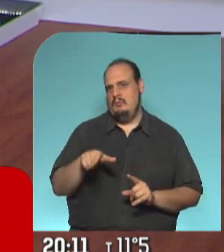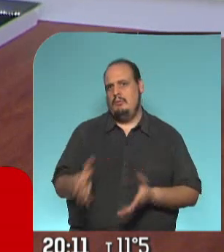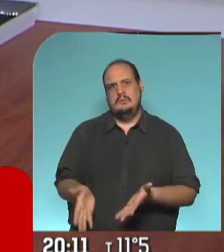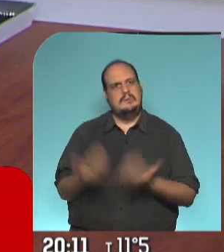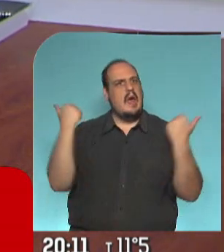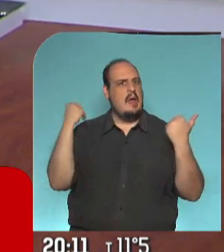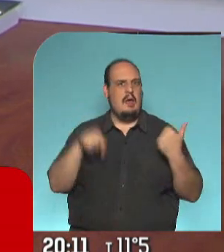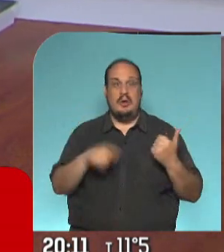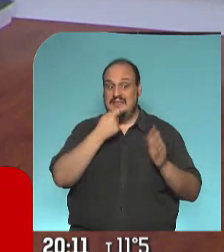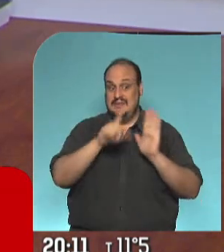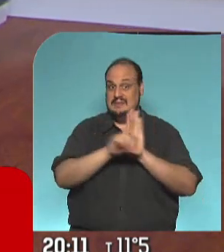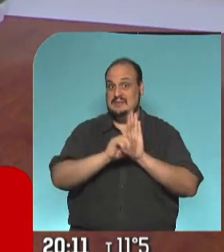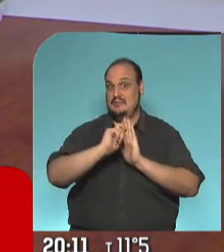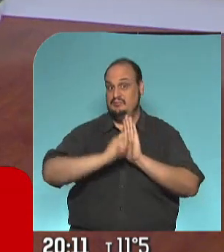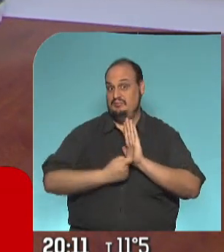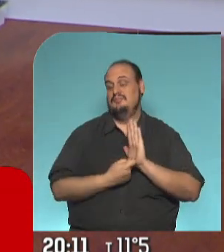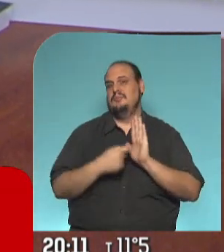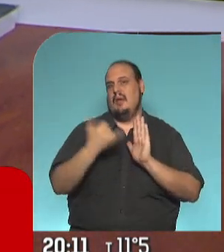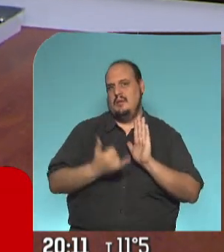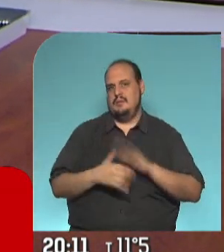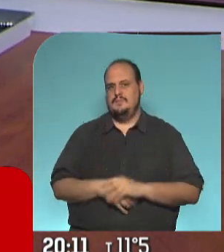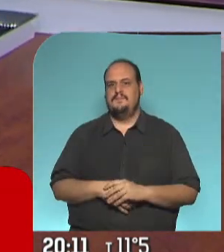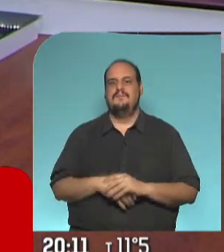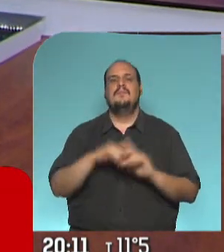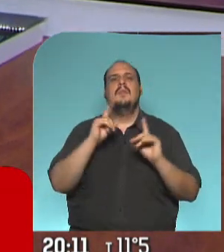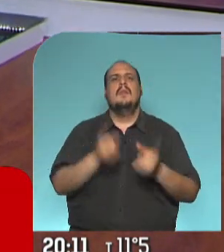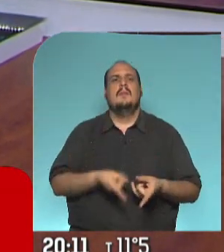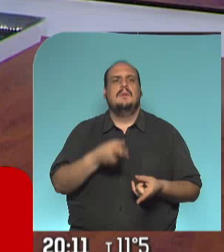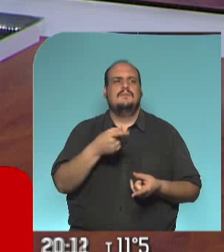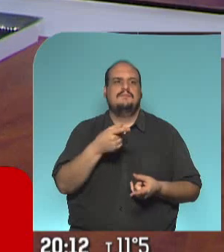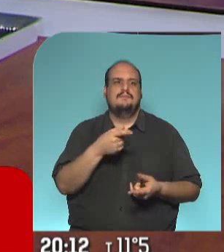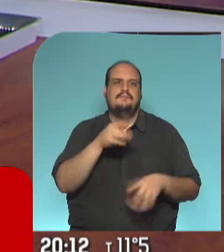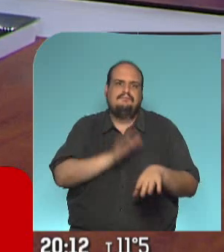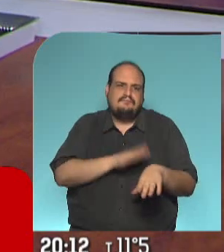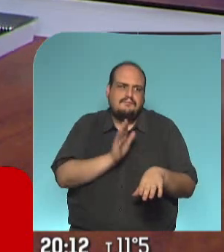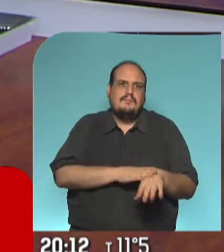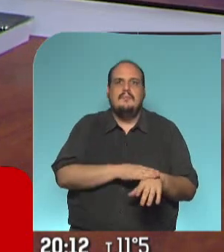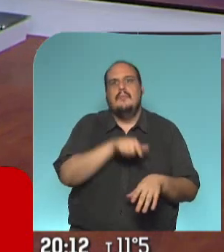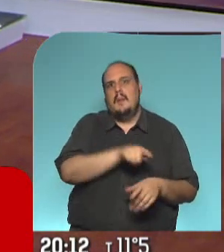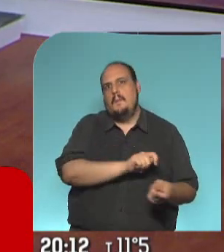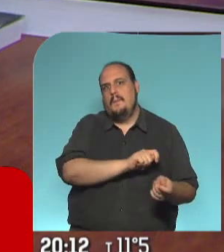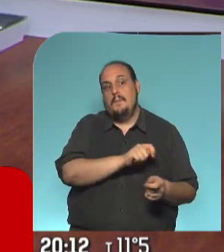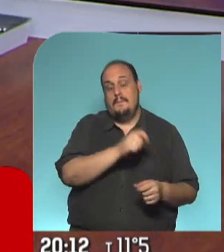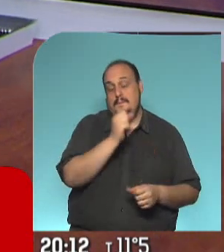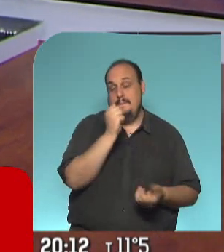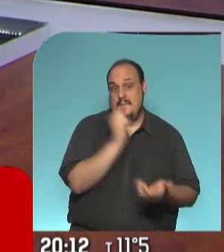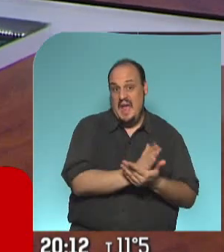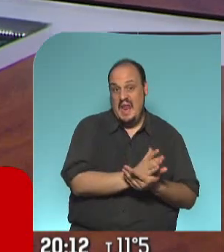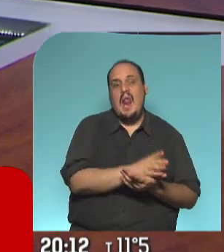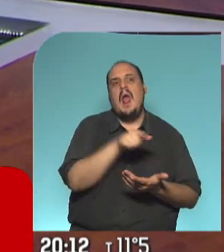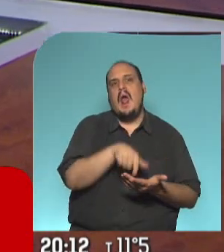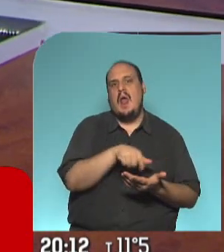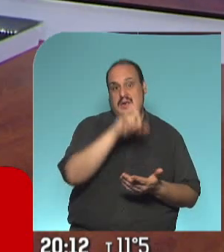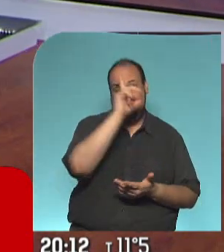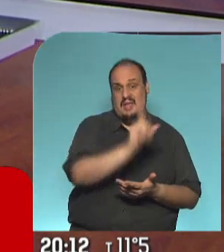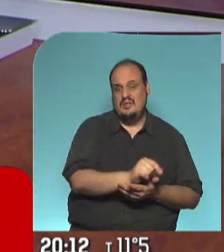complicados. Tiene que ver, sí, con una transferencia de competencias penales que estaba pendiente todavía y que pasen a la órbita de la Ciudad de Buenos Aires.